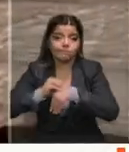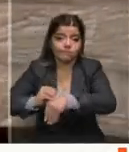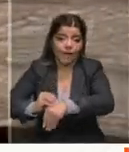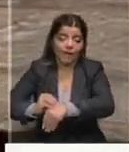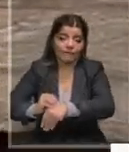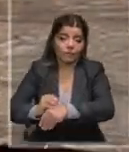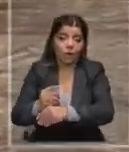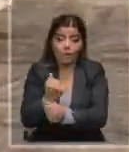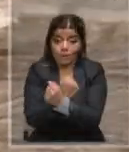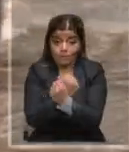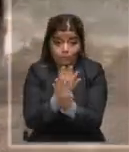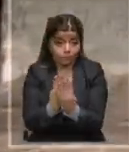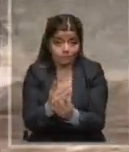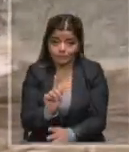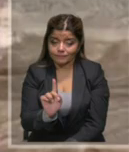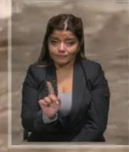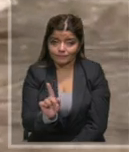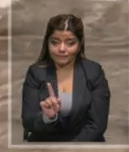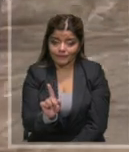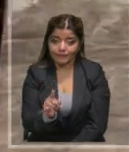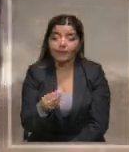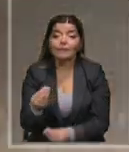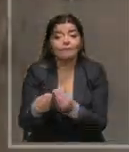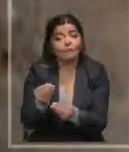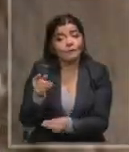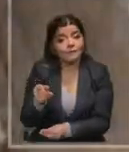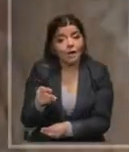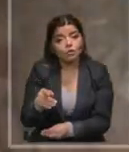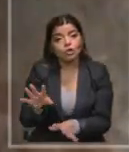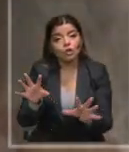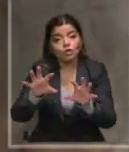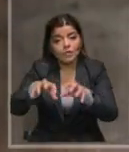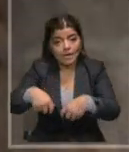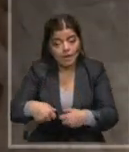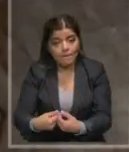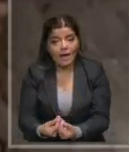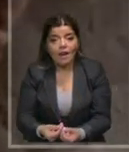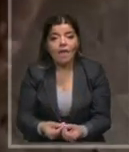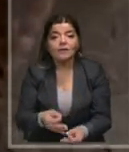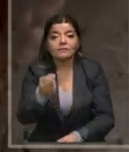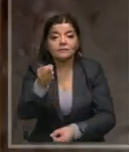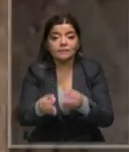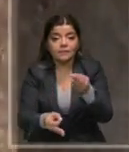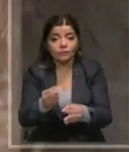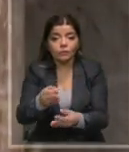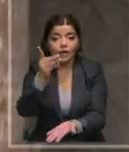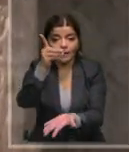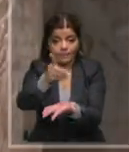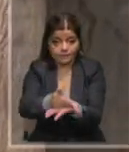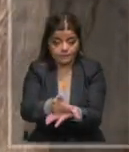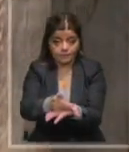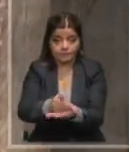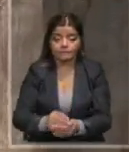no quedó en prisión preventiva. ¿Qué pasará con los animales? Será el tribunal el que decida.